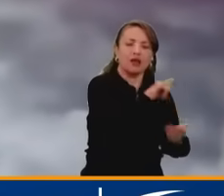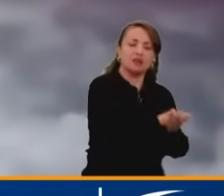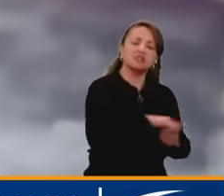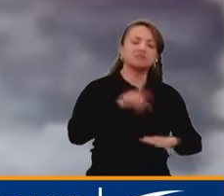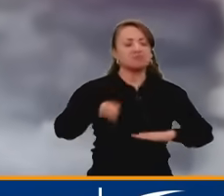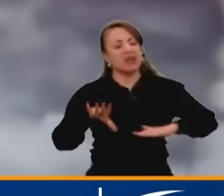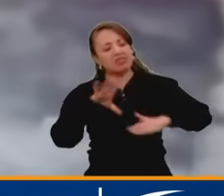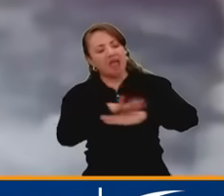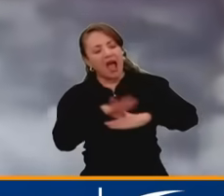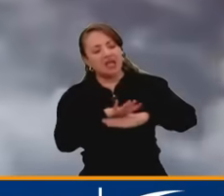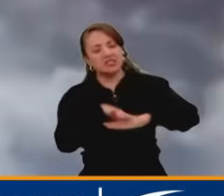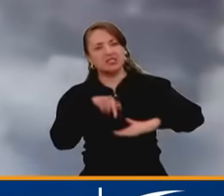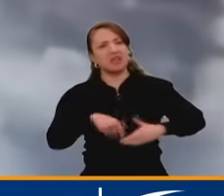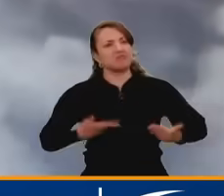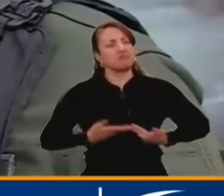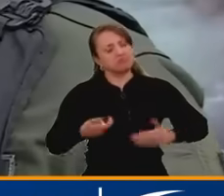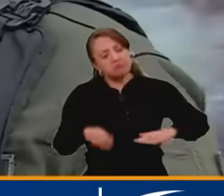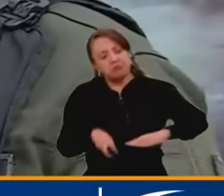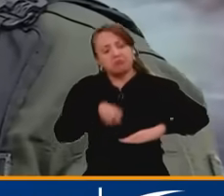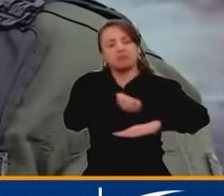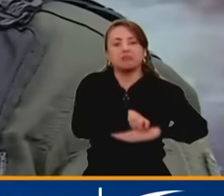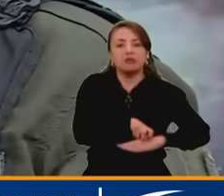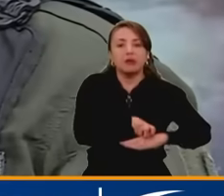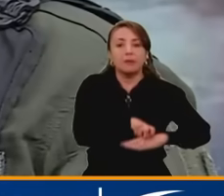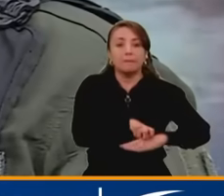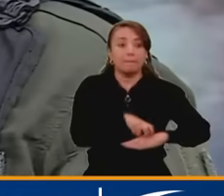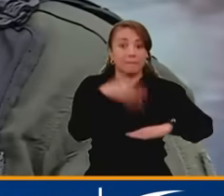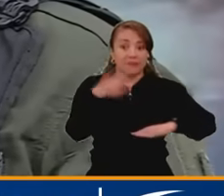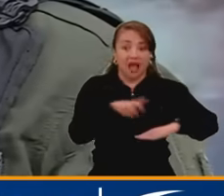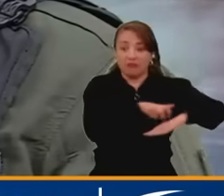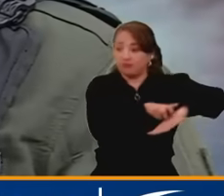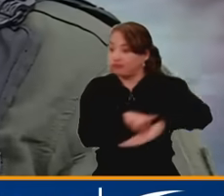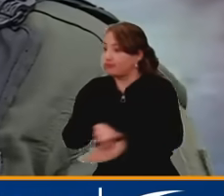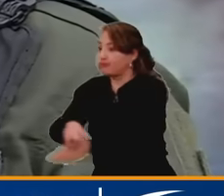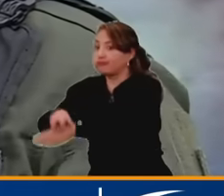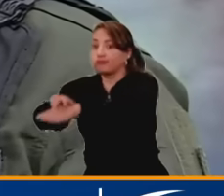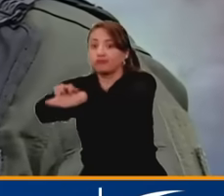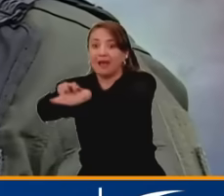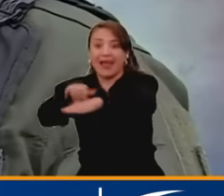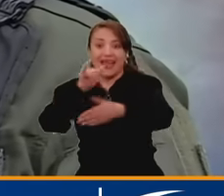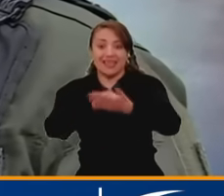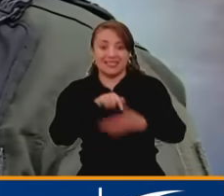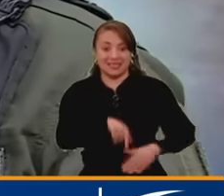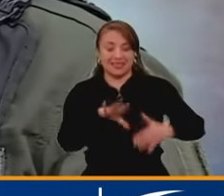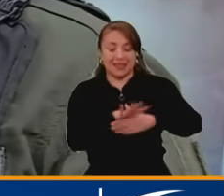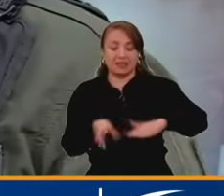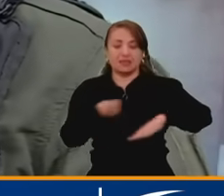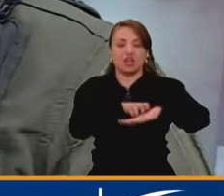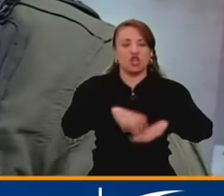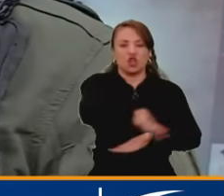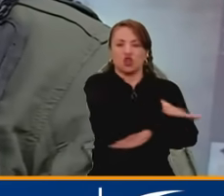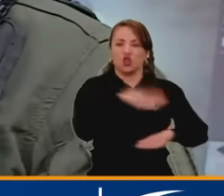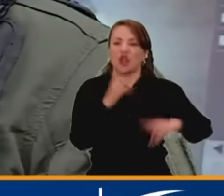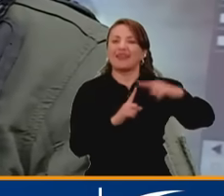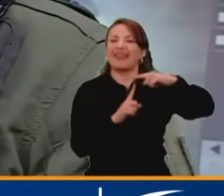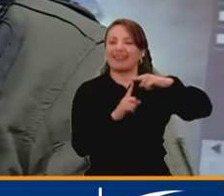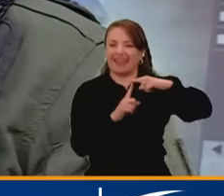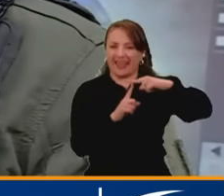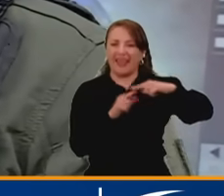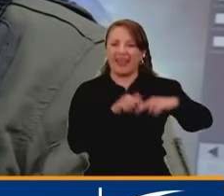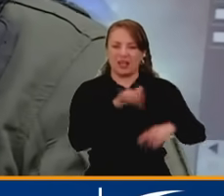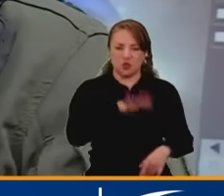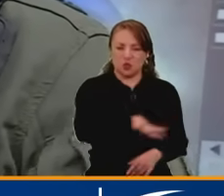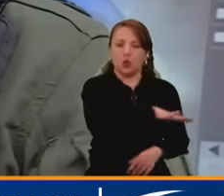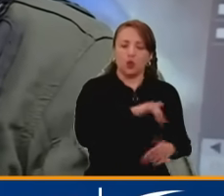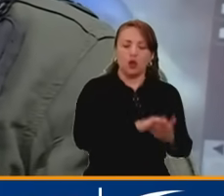esperaba frente a un establecimiento una vez lo sacan de la zona eh En donde fue recogido en este caso en la zona t lo llevan a un sector de